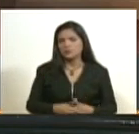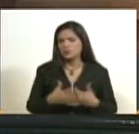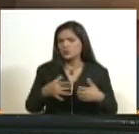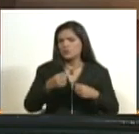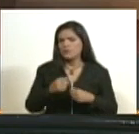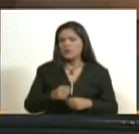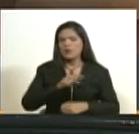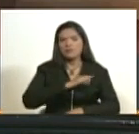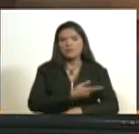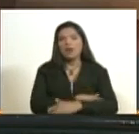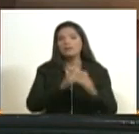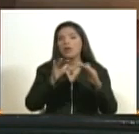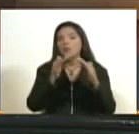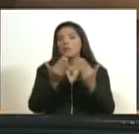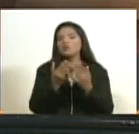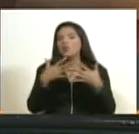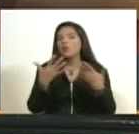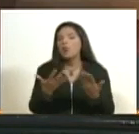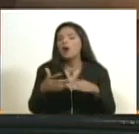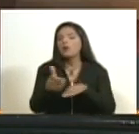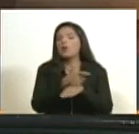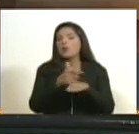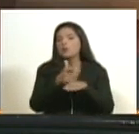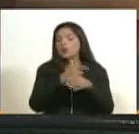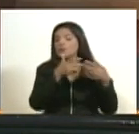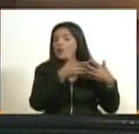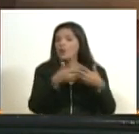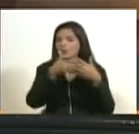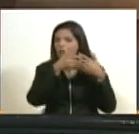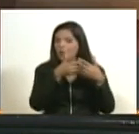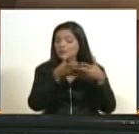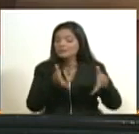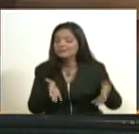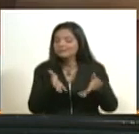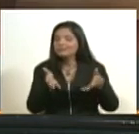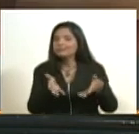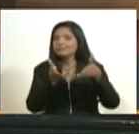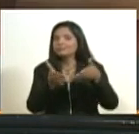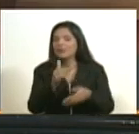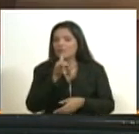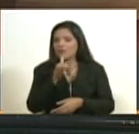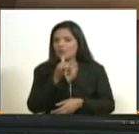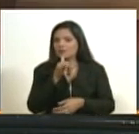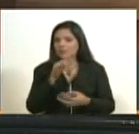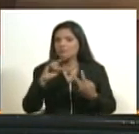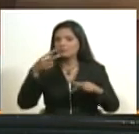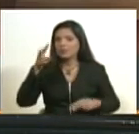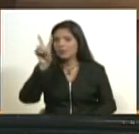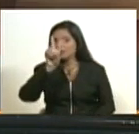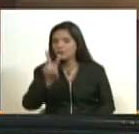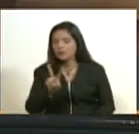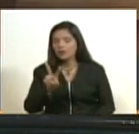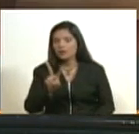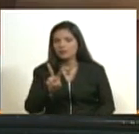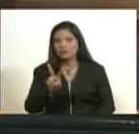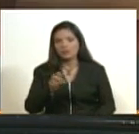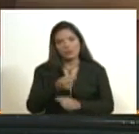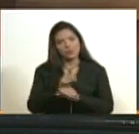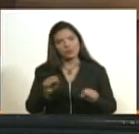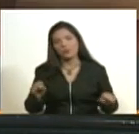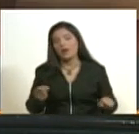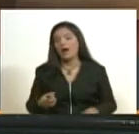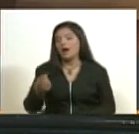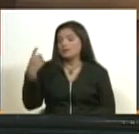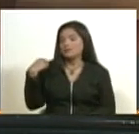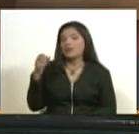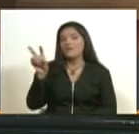que existe en el mundo, que es el del gobierno de los Estados Unidos y sus aliados, no pudo impedir que ayer Venezuela